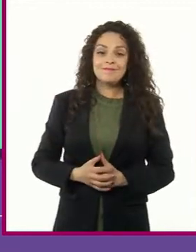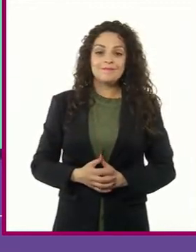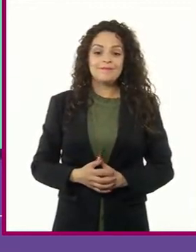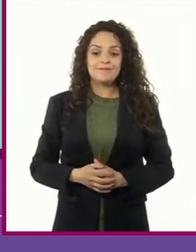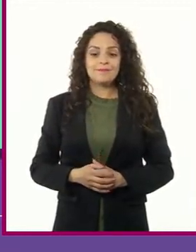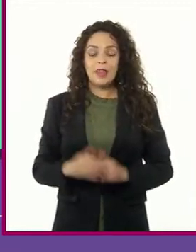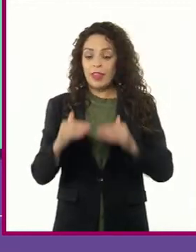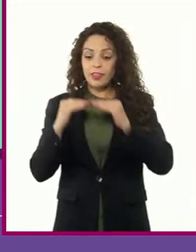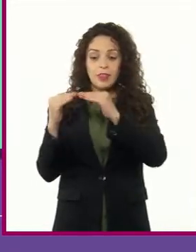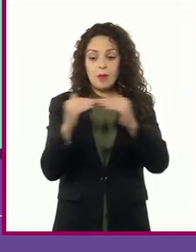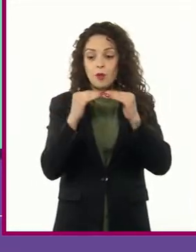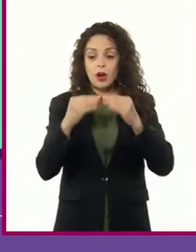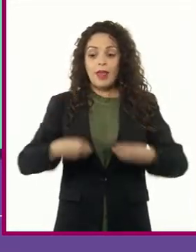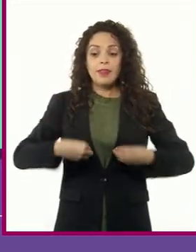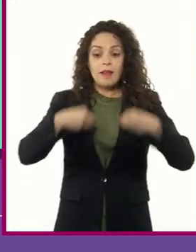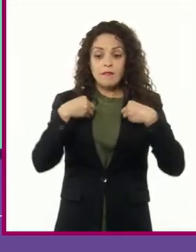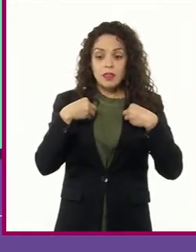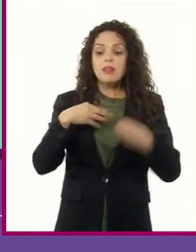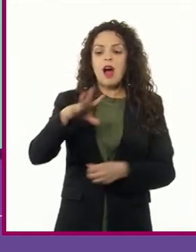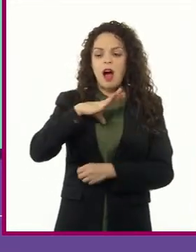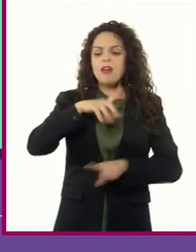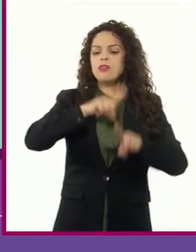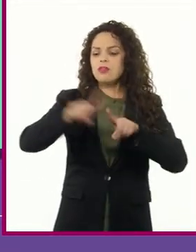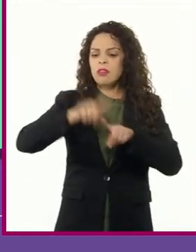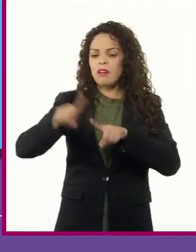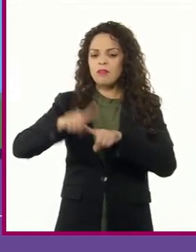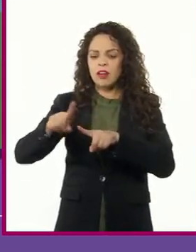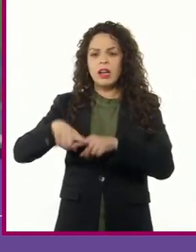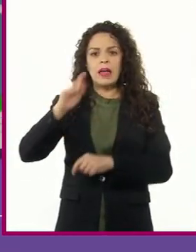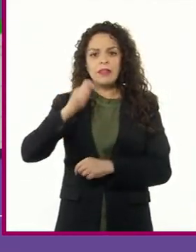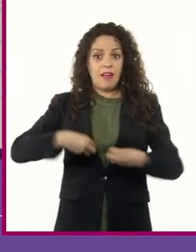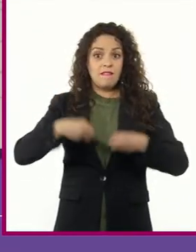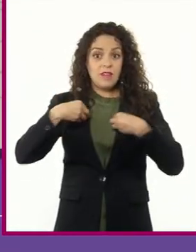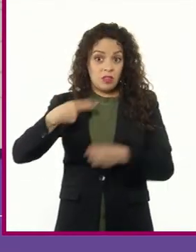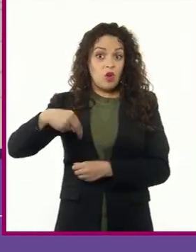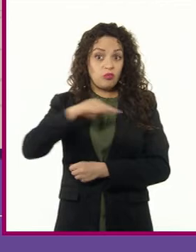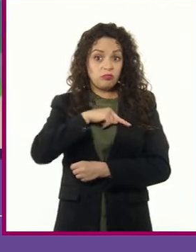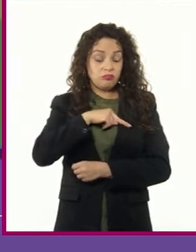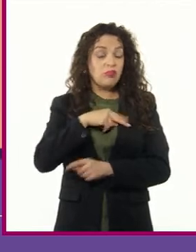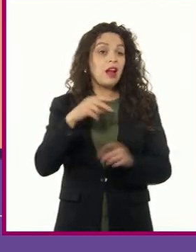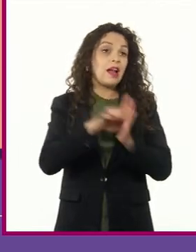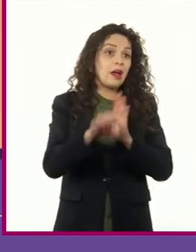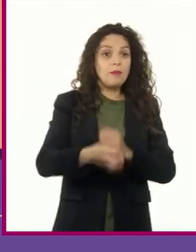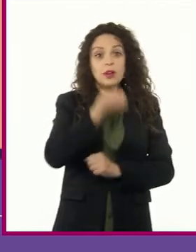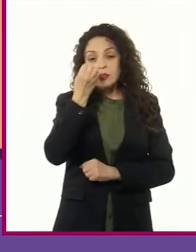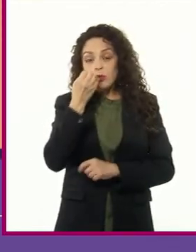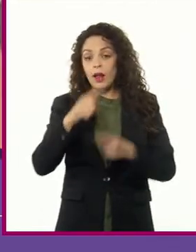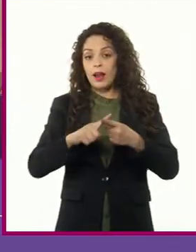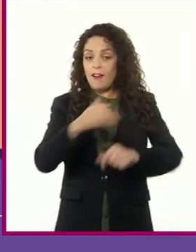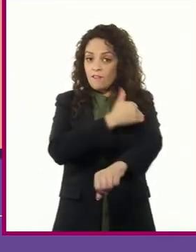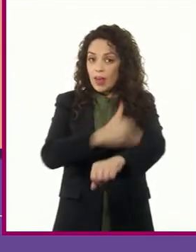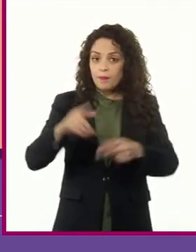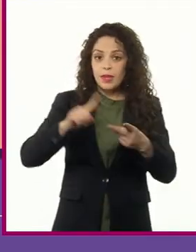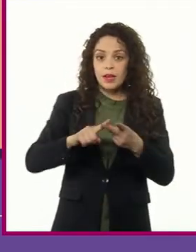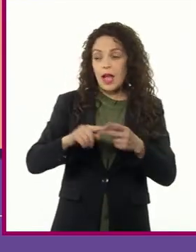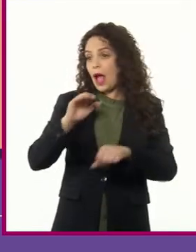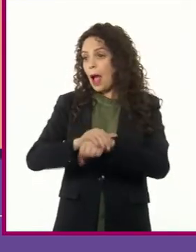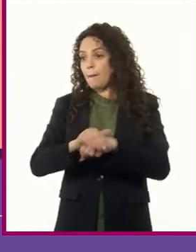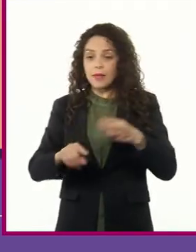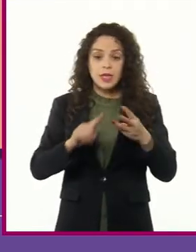vida democrática está presente en diferentes escenarios de nuestras vidas. En la escuela, la familia, con los